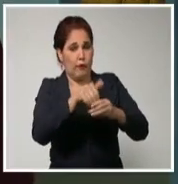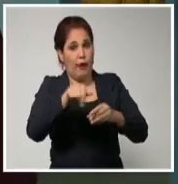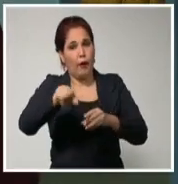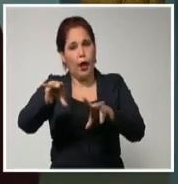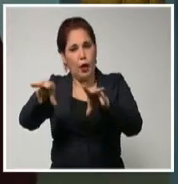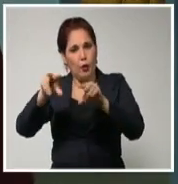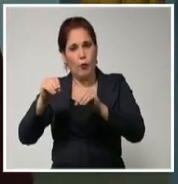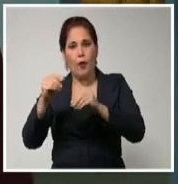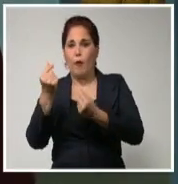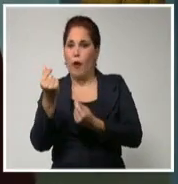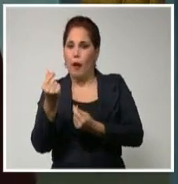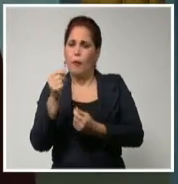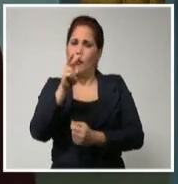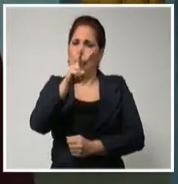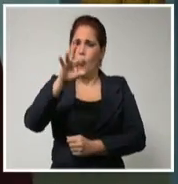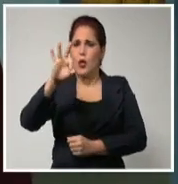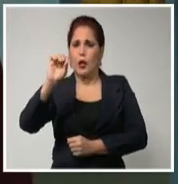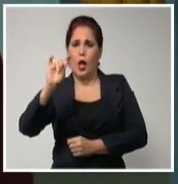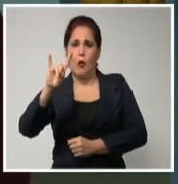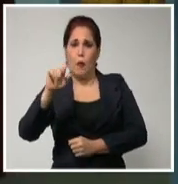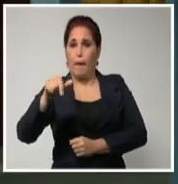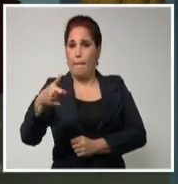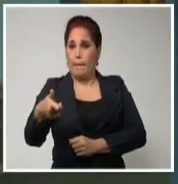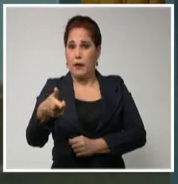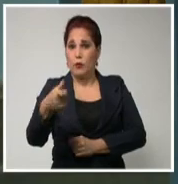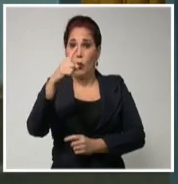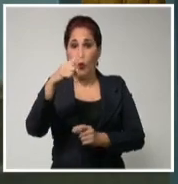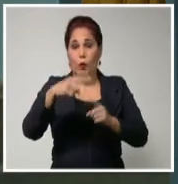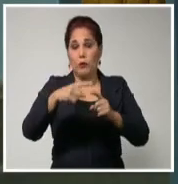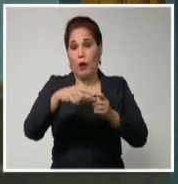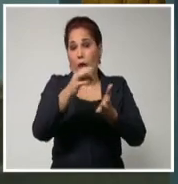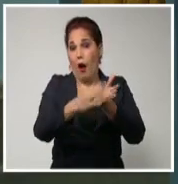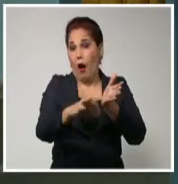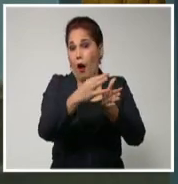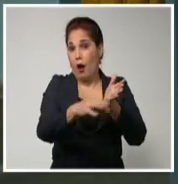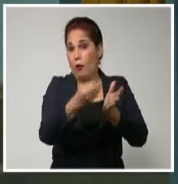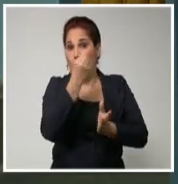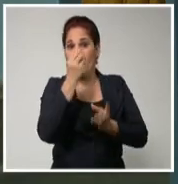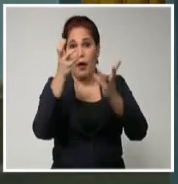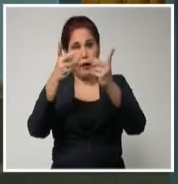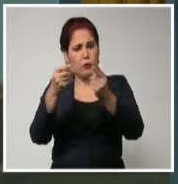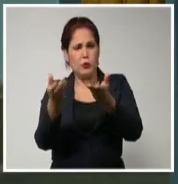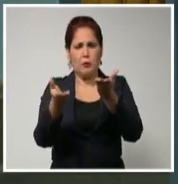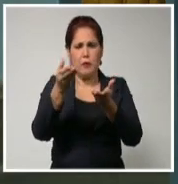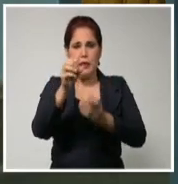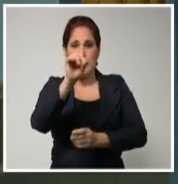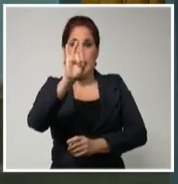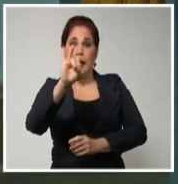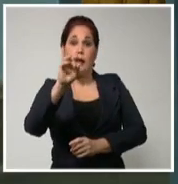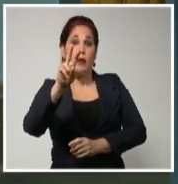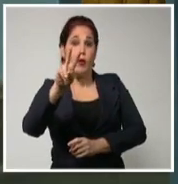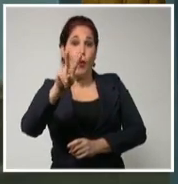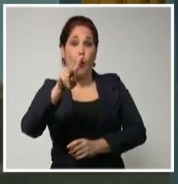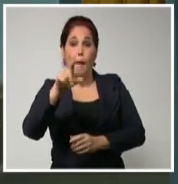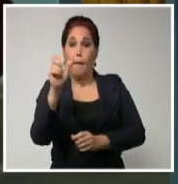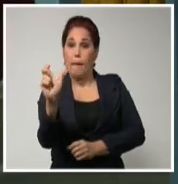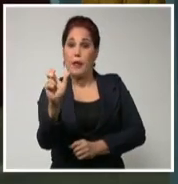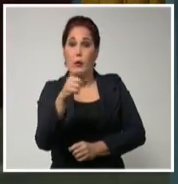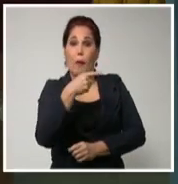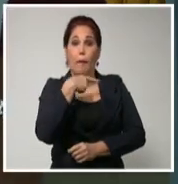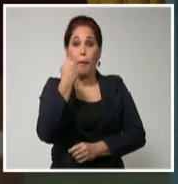va 289 pesos el precio del quintal de arroz consumo, nos da una resultante de 72 pesos de pérdida por